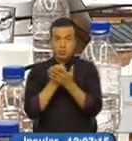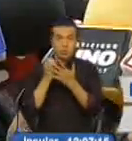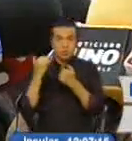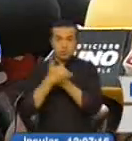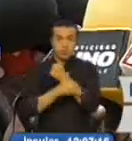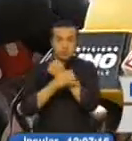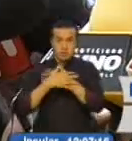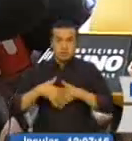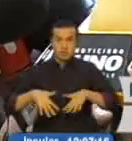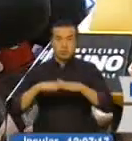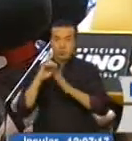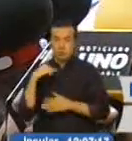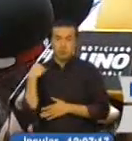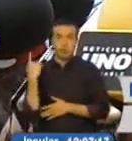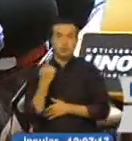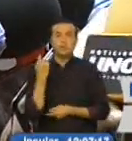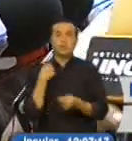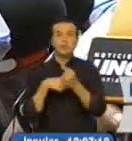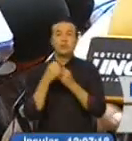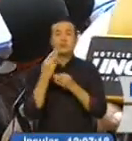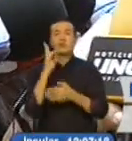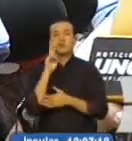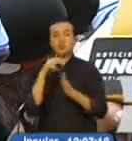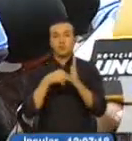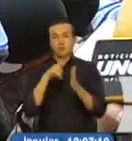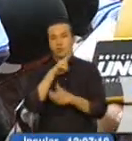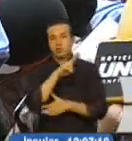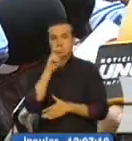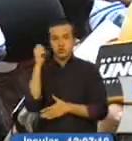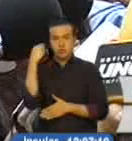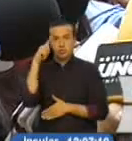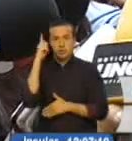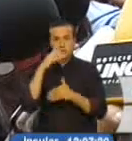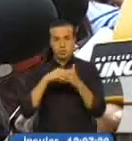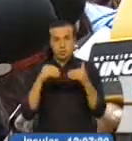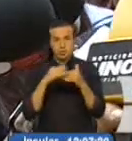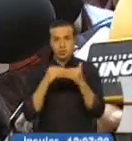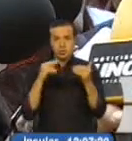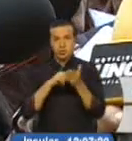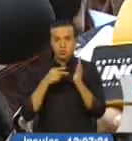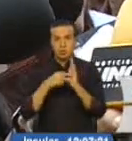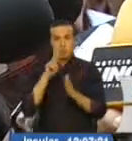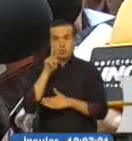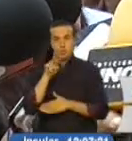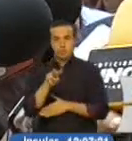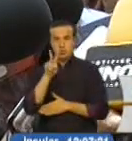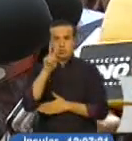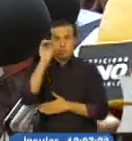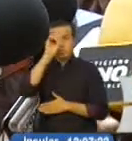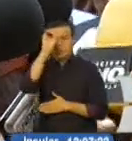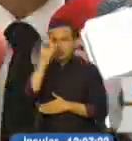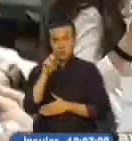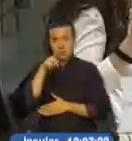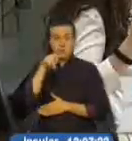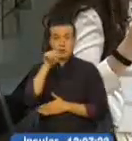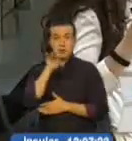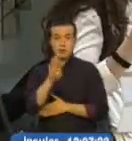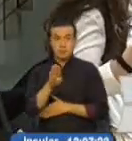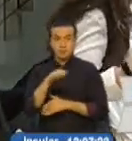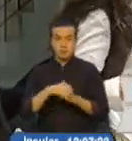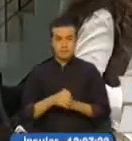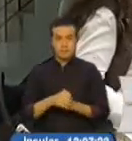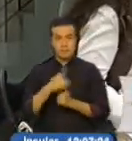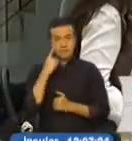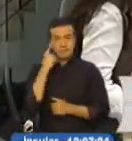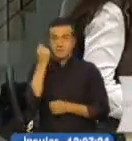nacional. Nosotros estamos vendiendo alrededor de 2.200 millones de dólares, esto significa 2.2% del Producto Interno Bruto. Buscar